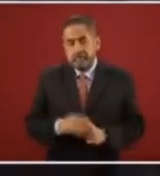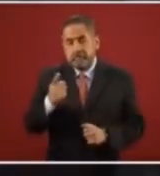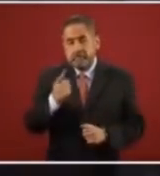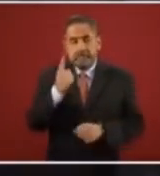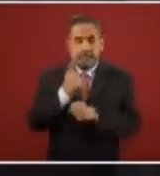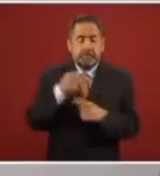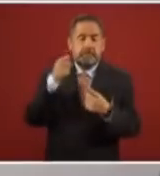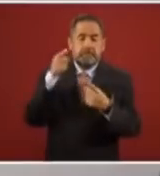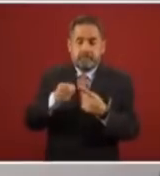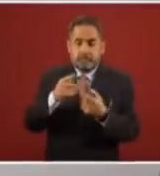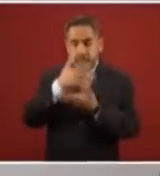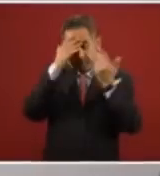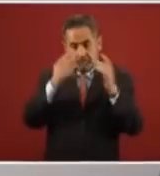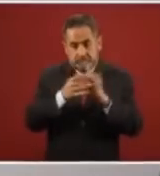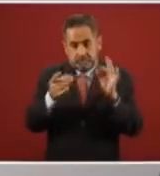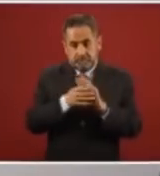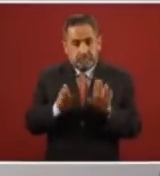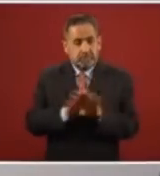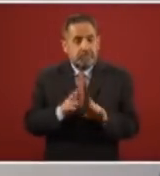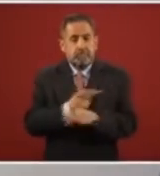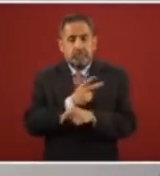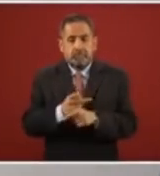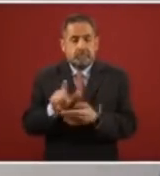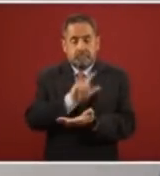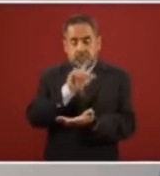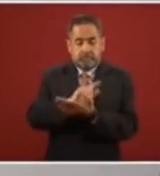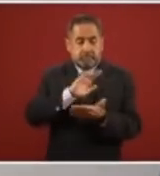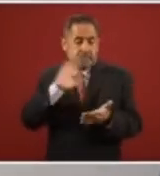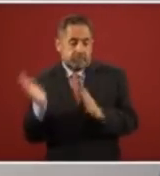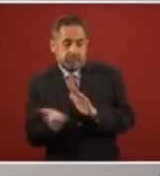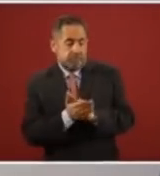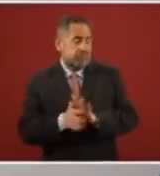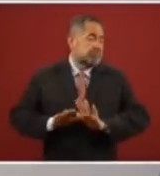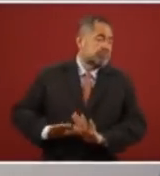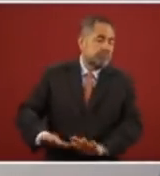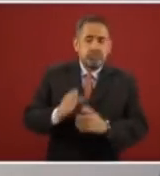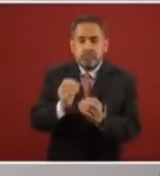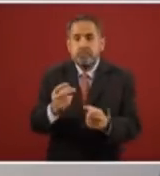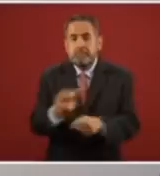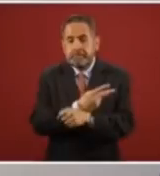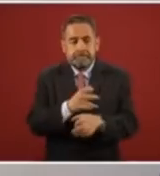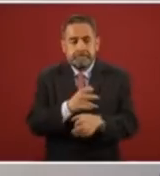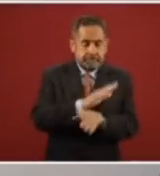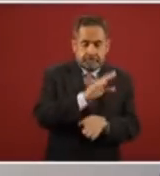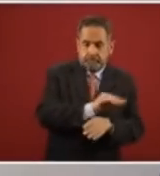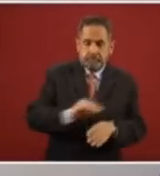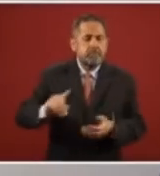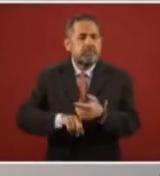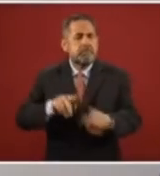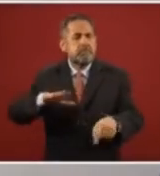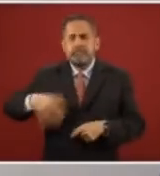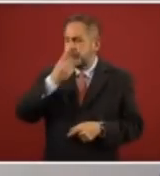primer punto. Yo no sé si está congelada la iniciativa, parece, me dijo el diputado